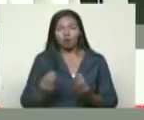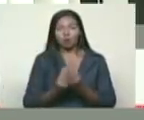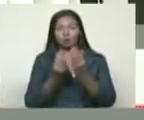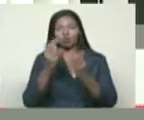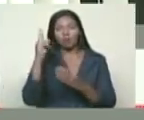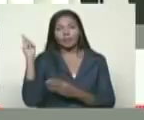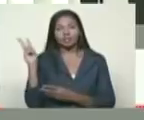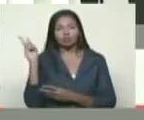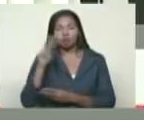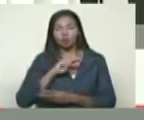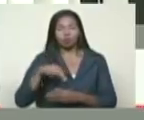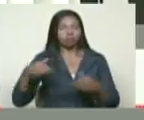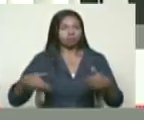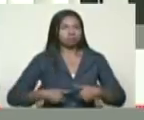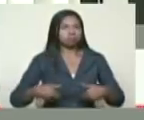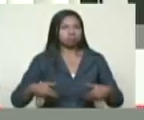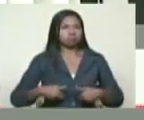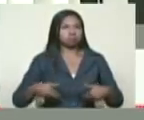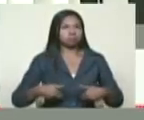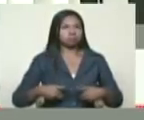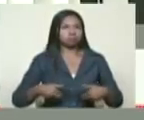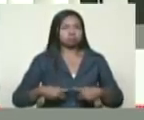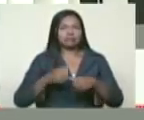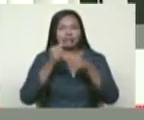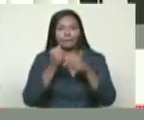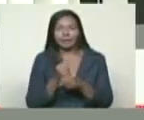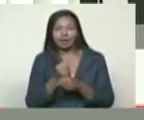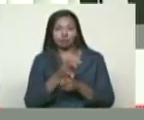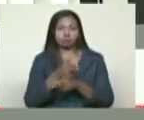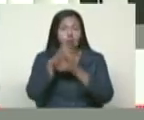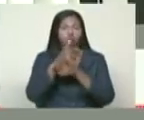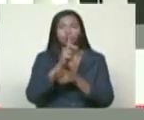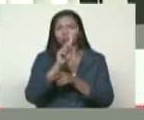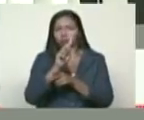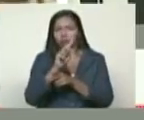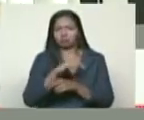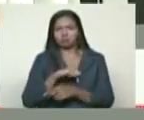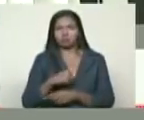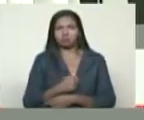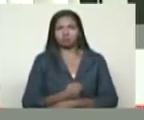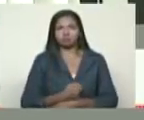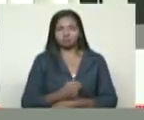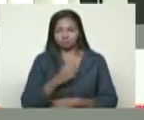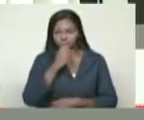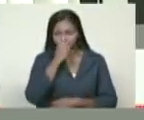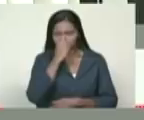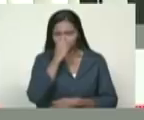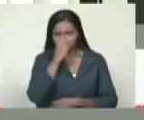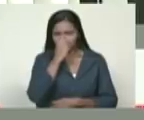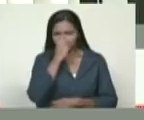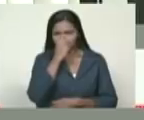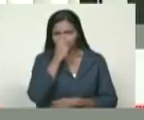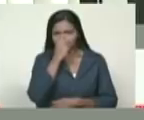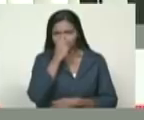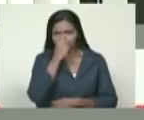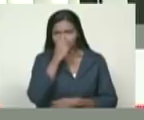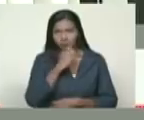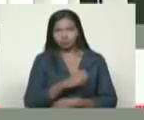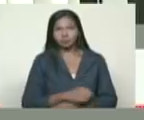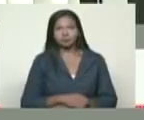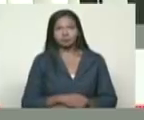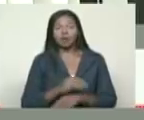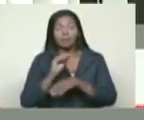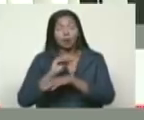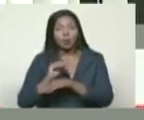no estamos en resistencia detrás de una trinchera, esperando que nos disparen. No, no, no. Sí hay trincheras, por supuesto, para